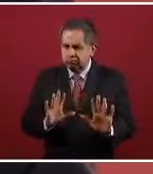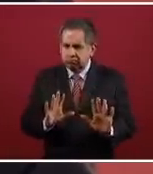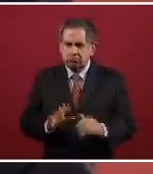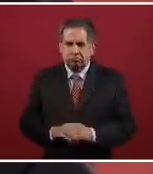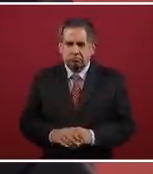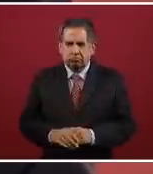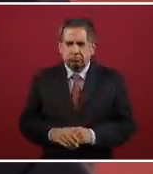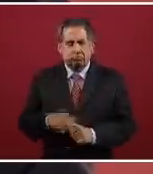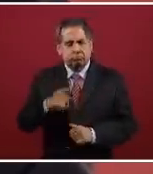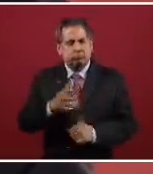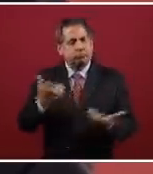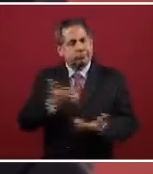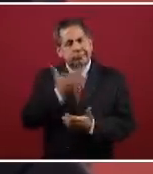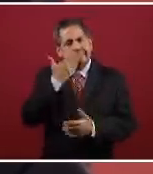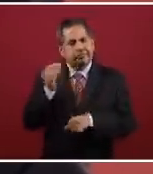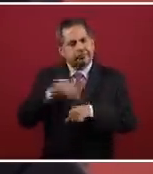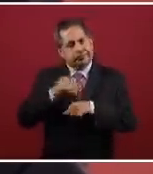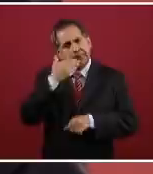Es actuar bien.